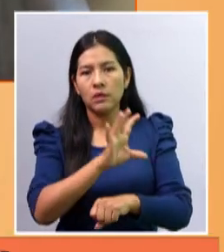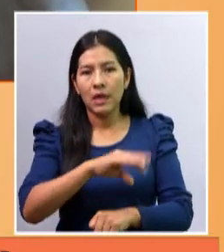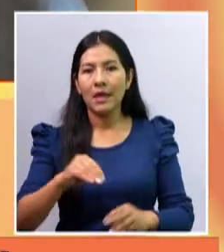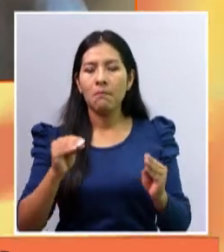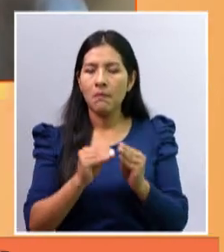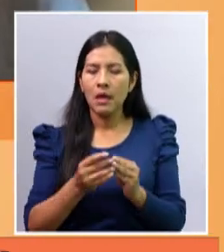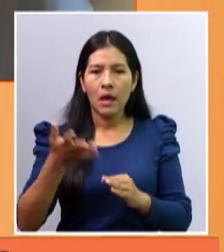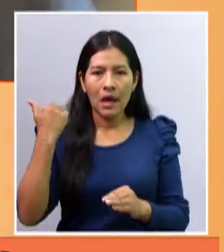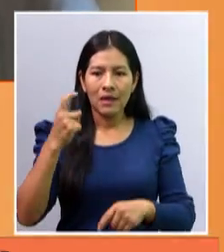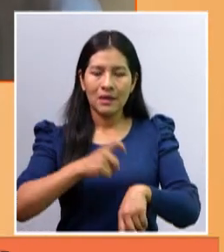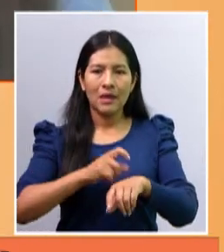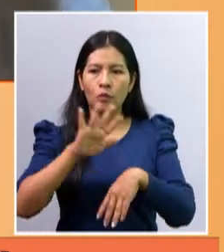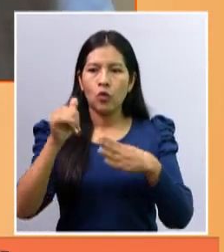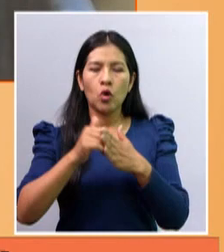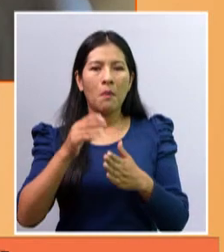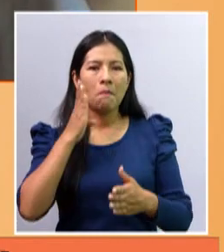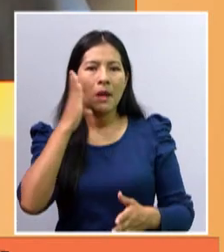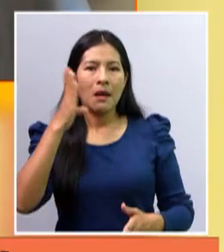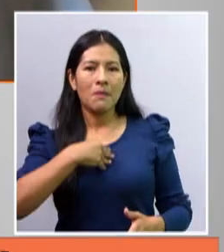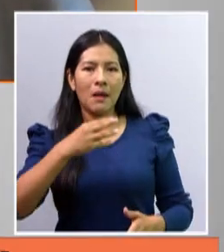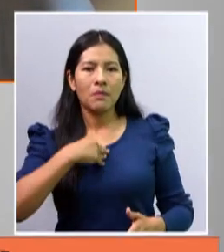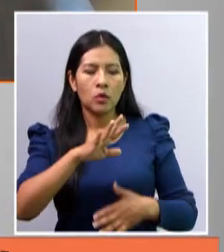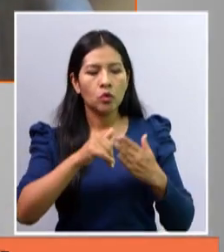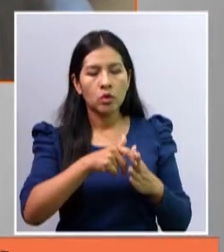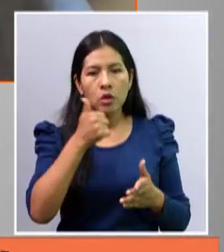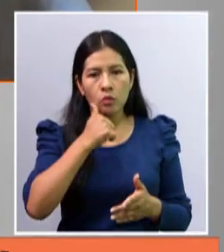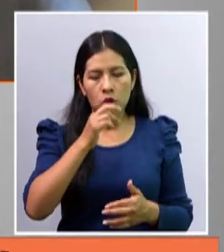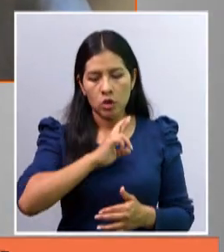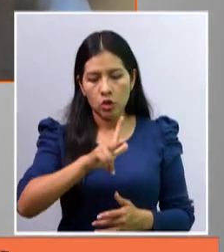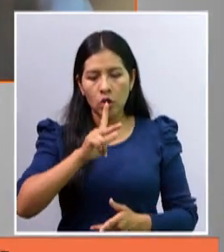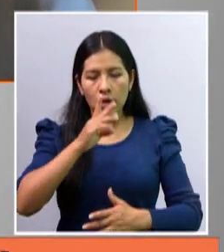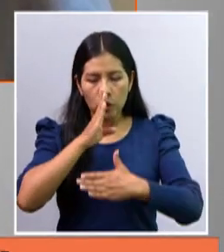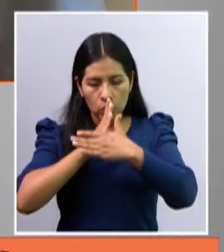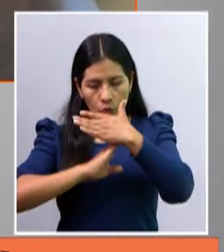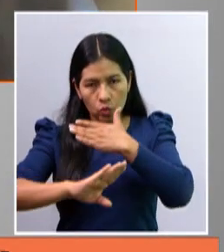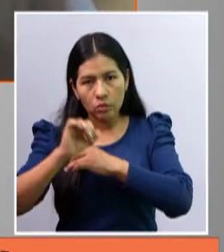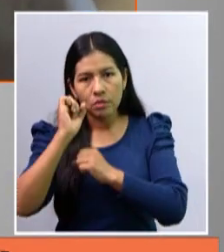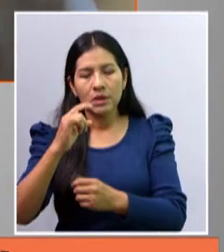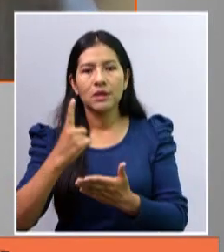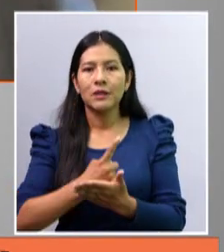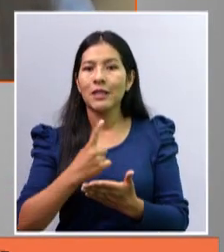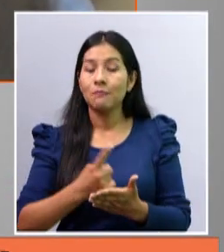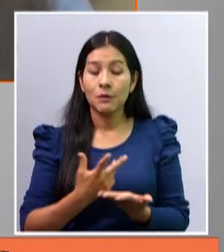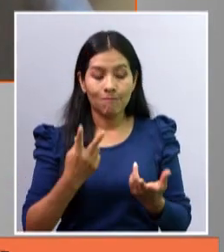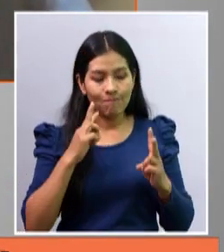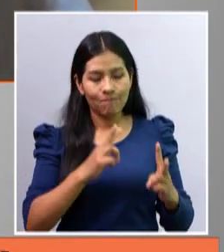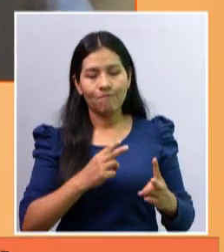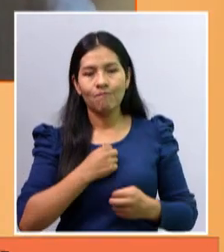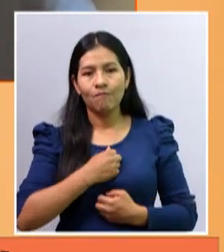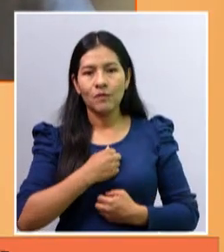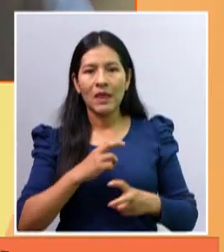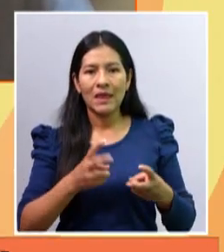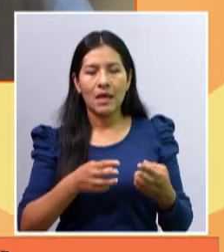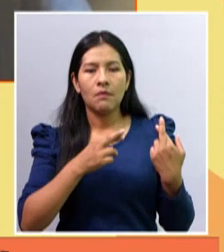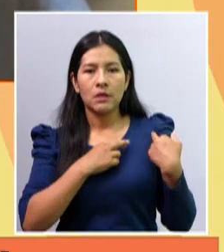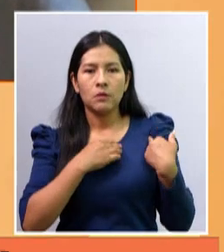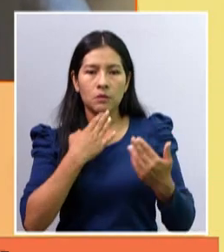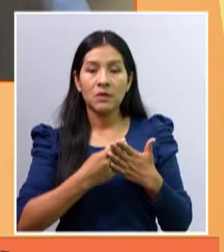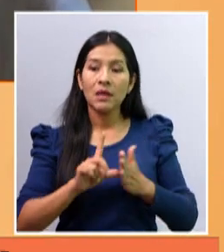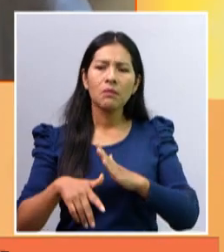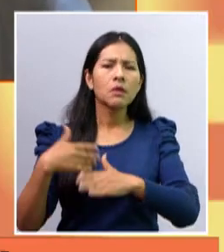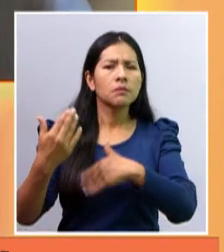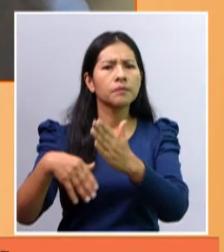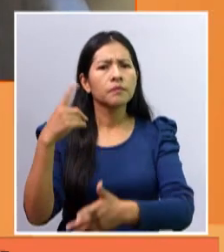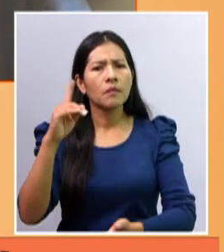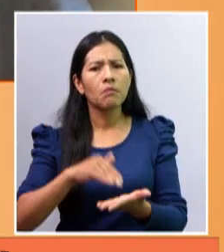existía En aquel momento y la negación del rol de la mujer en la sociedad que como sabemos posteriormente en